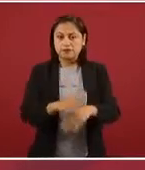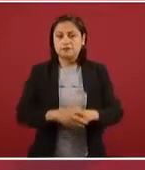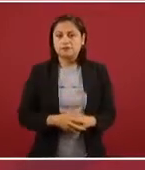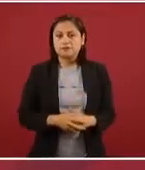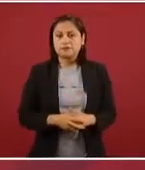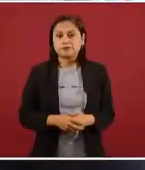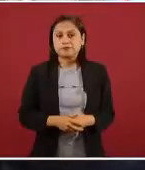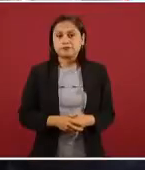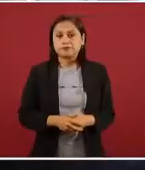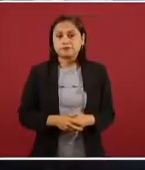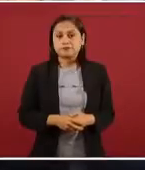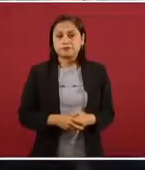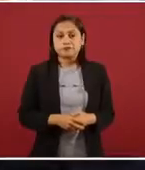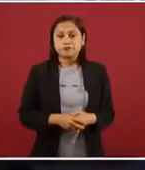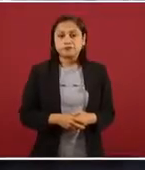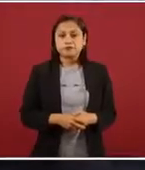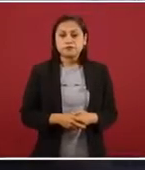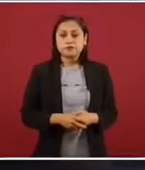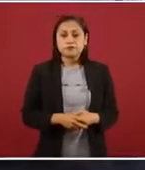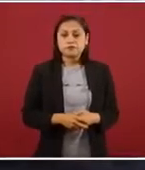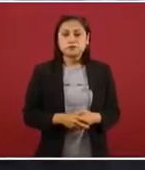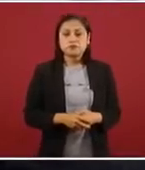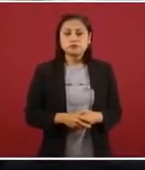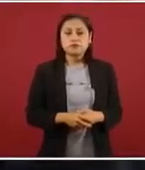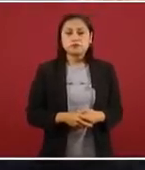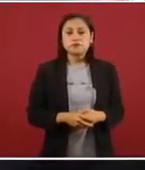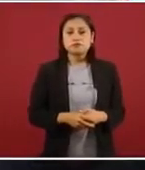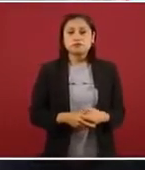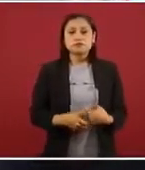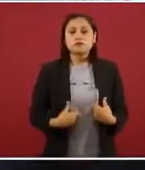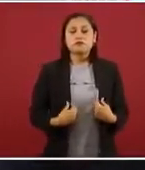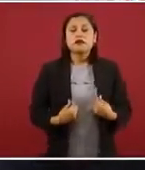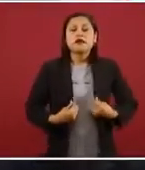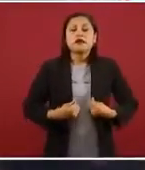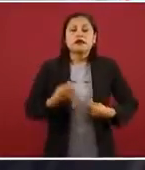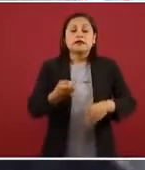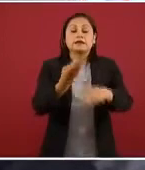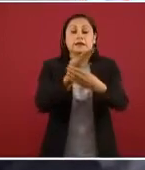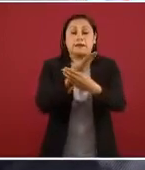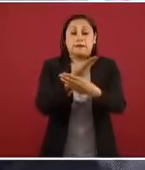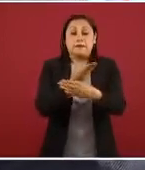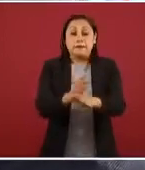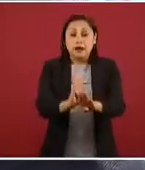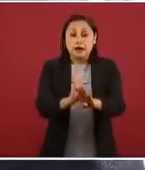Va a ser el banco con mayor infraestructura en todo el país.